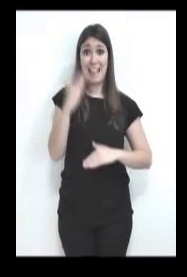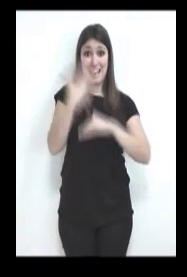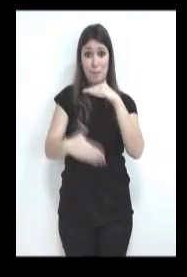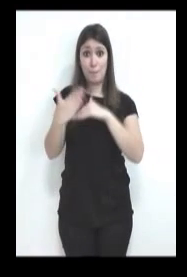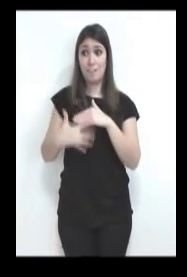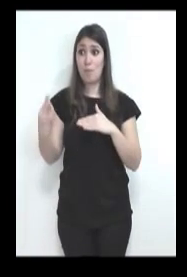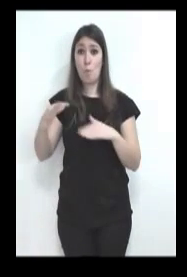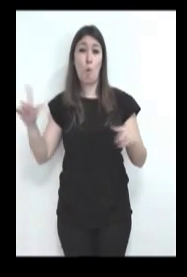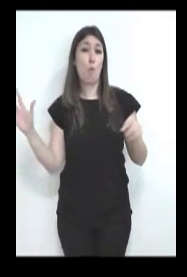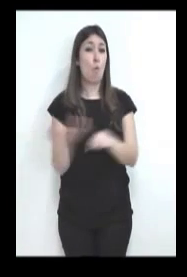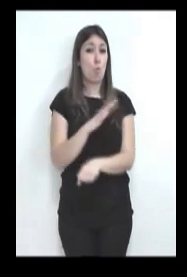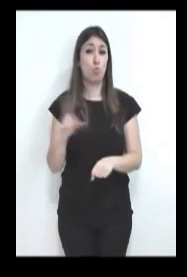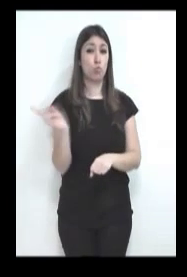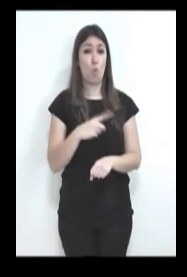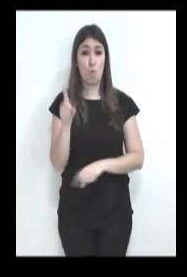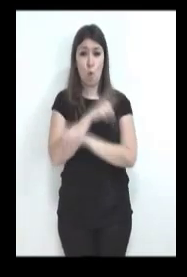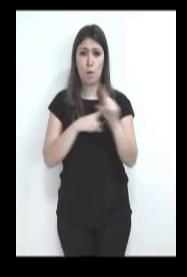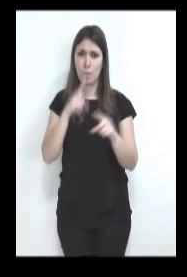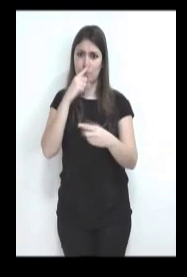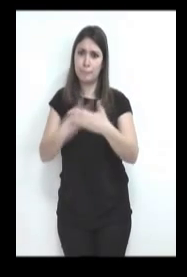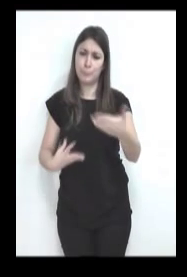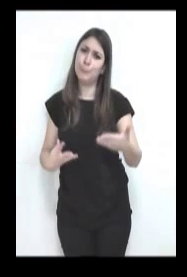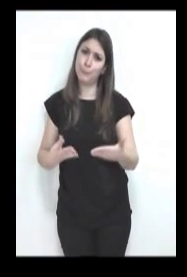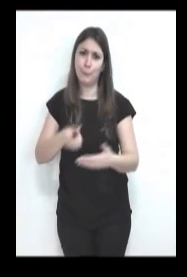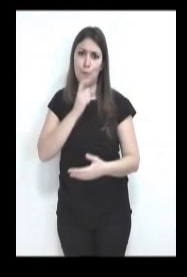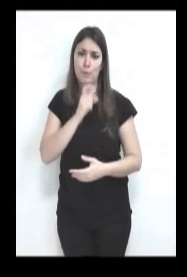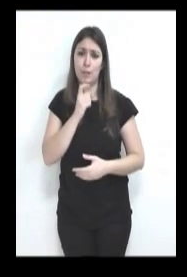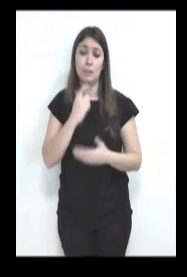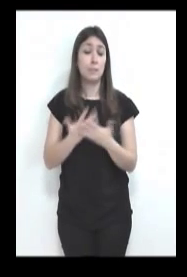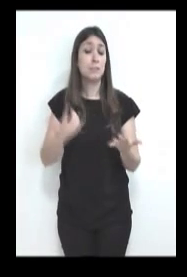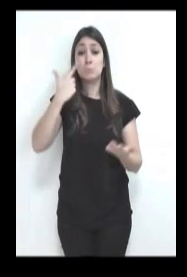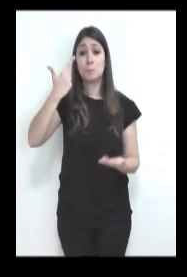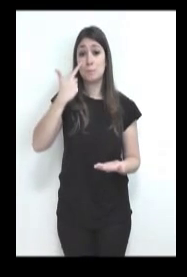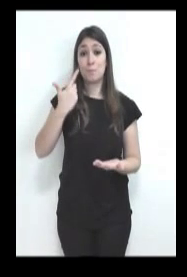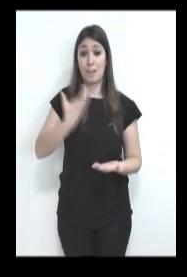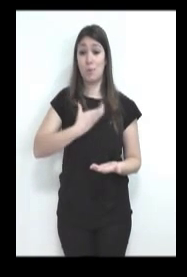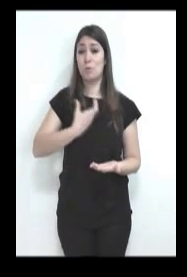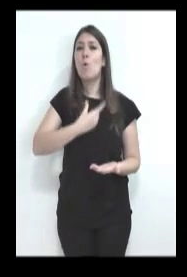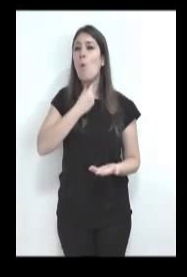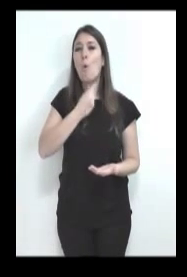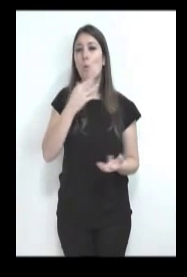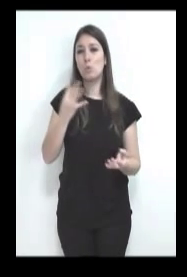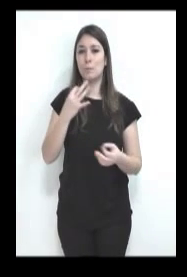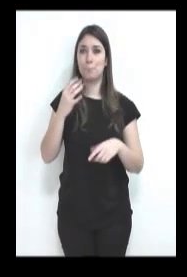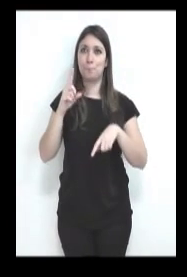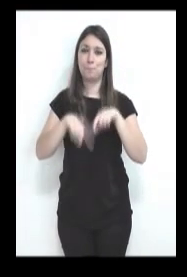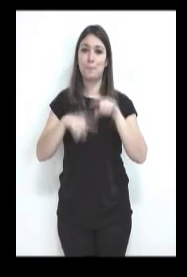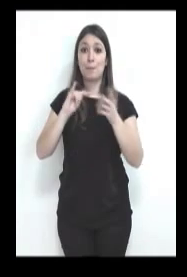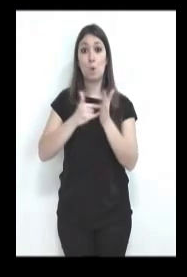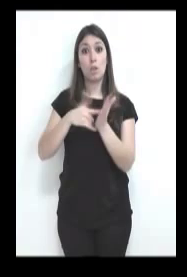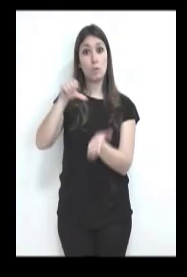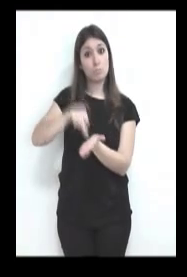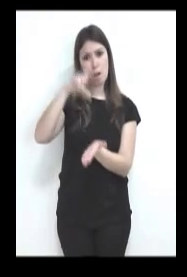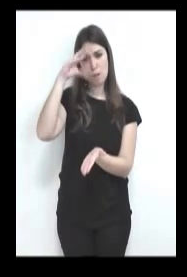los problemas, que son muchos. Y entonces normalmente a los ayuntamientos les gustan mucho los proyectos de Smart